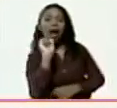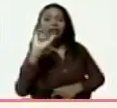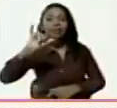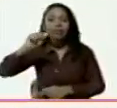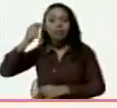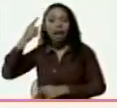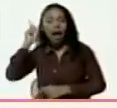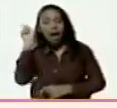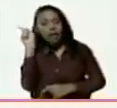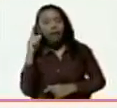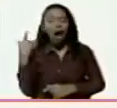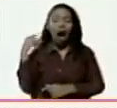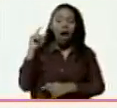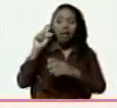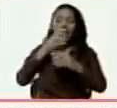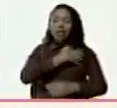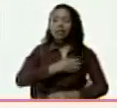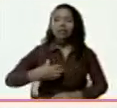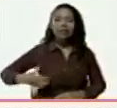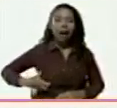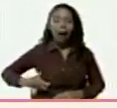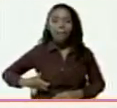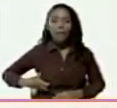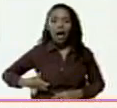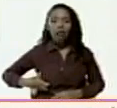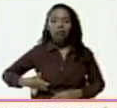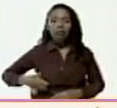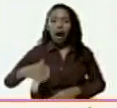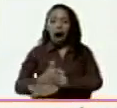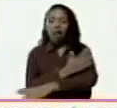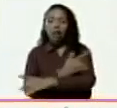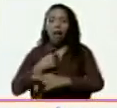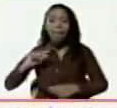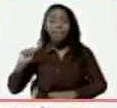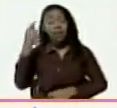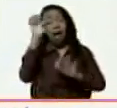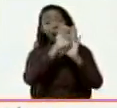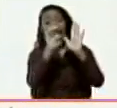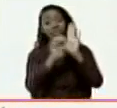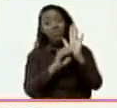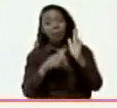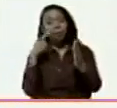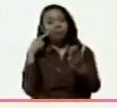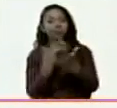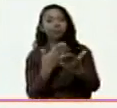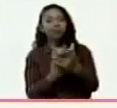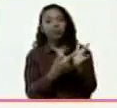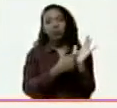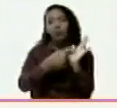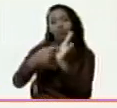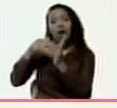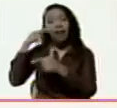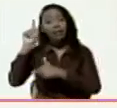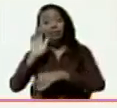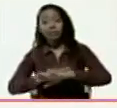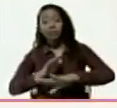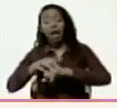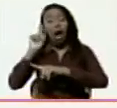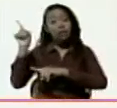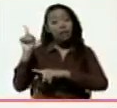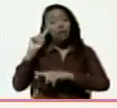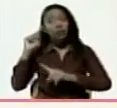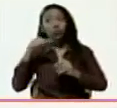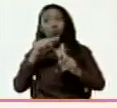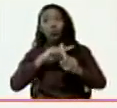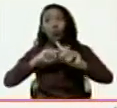existe el examen preliminar es la primera etapa que se está presentando ya en este caso y luego eso va a derivar